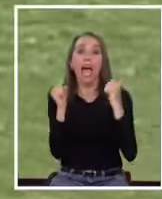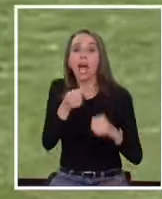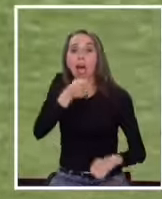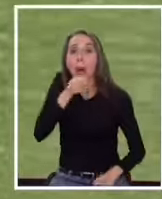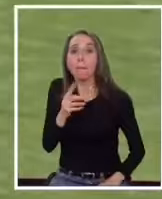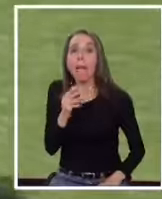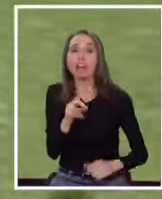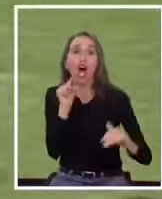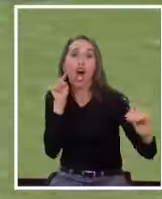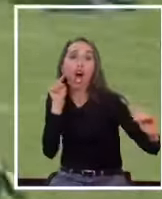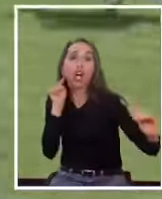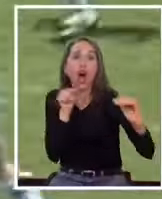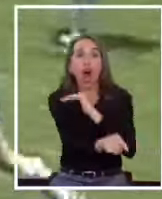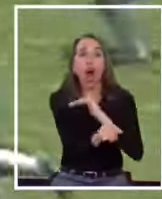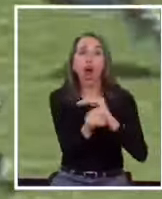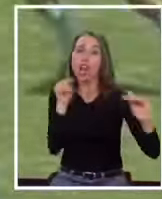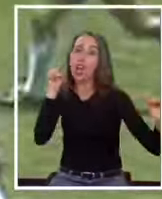¡Diego